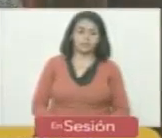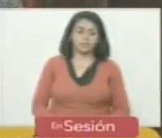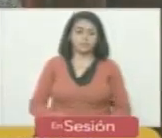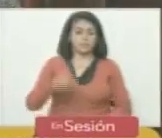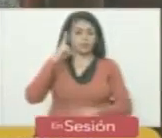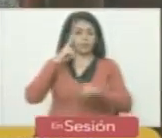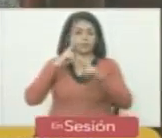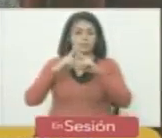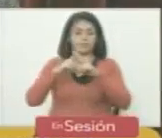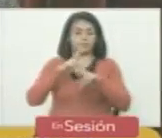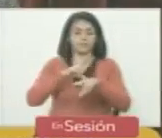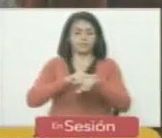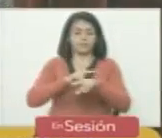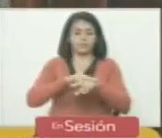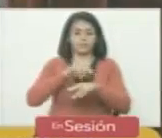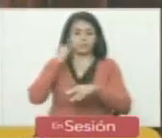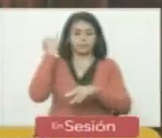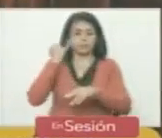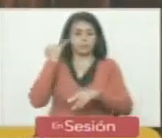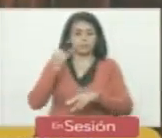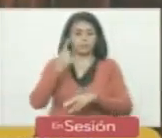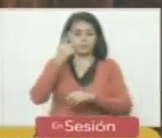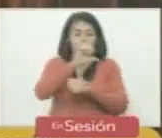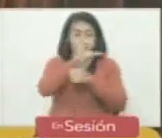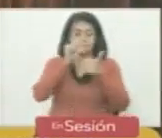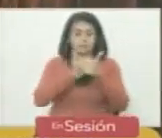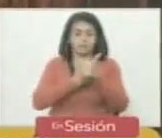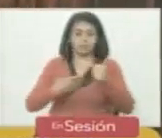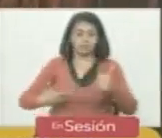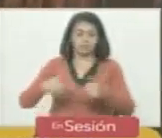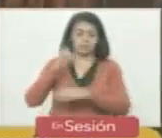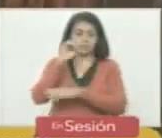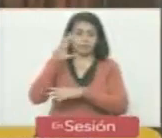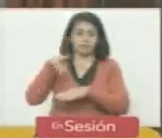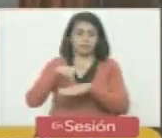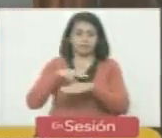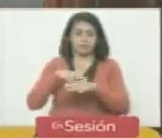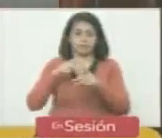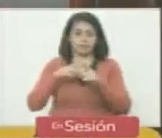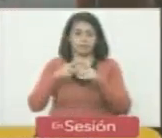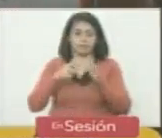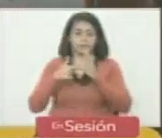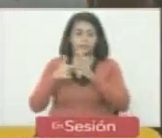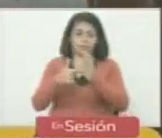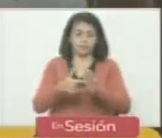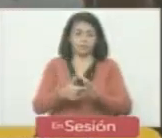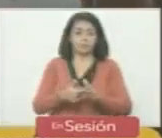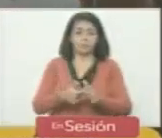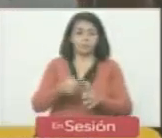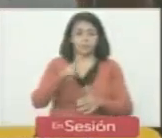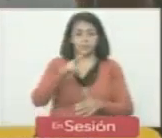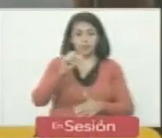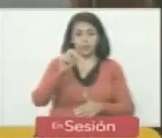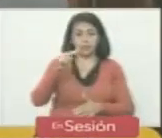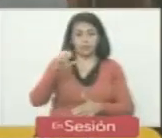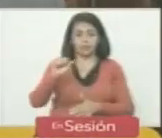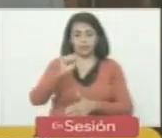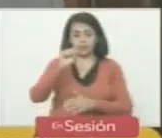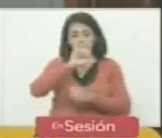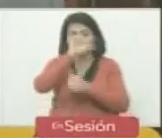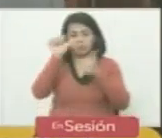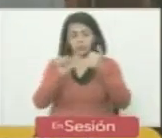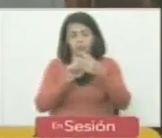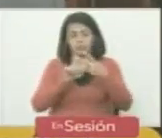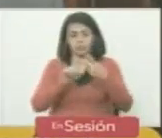Honorable doctora Iris Varela, primera vicepresidenta de la Asamblea Nacional, distinguida Vanessa Montero López, segunda vicepresidenta